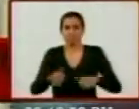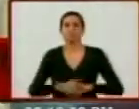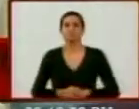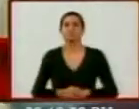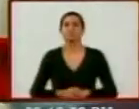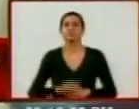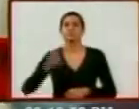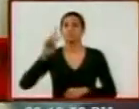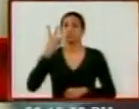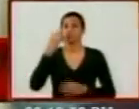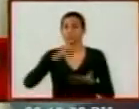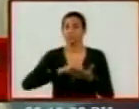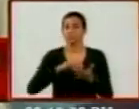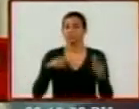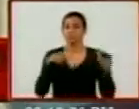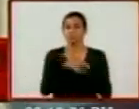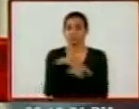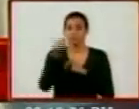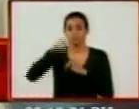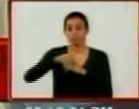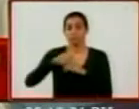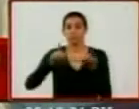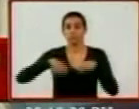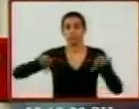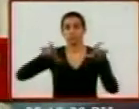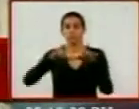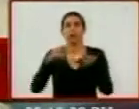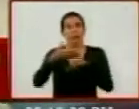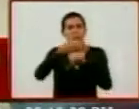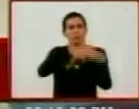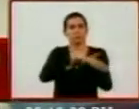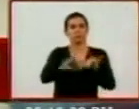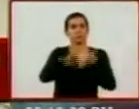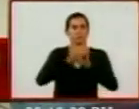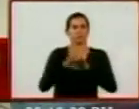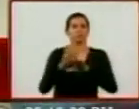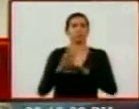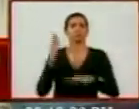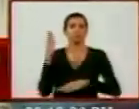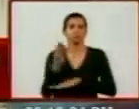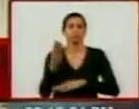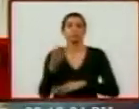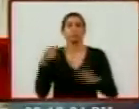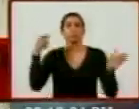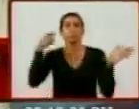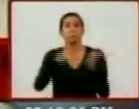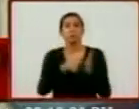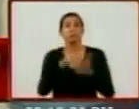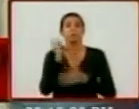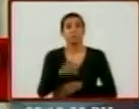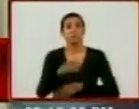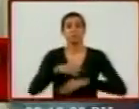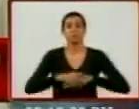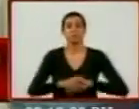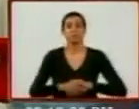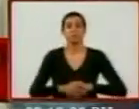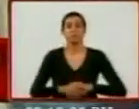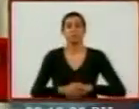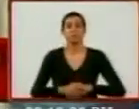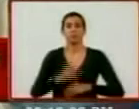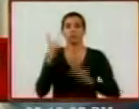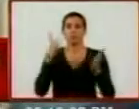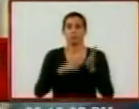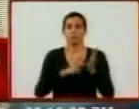una segunda inspección en esta tienda que ya fue multada con una bueno con un con una multa de